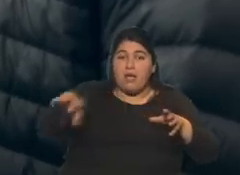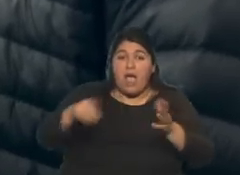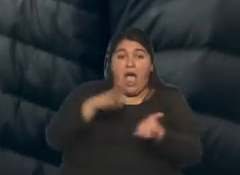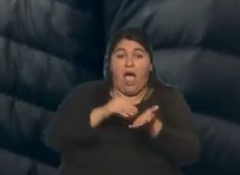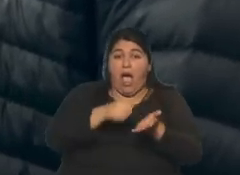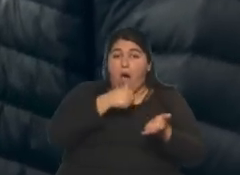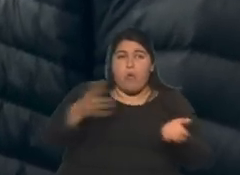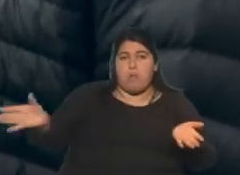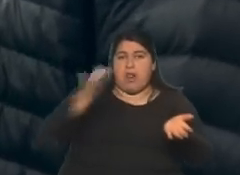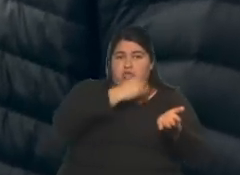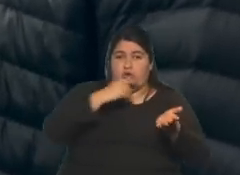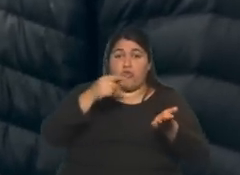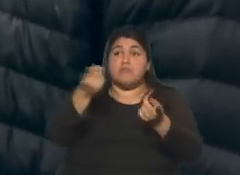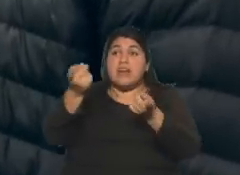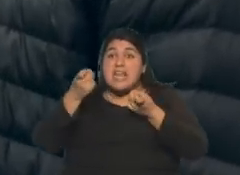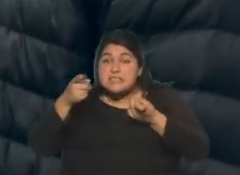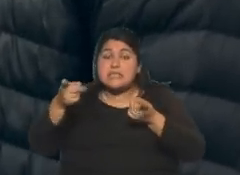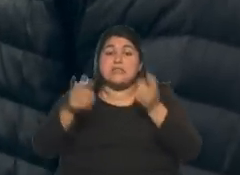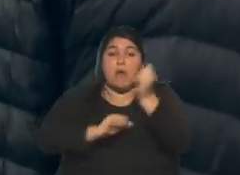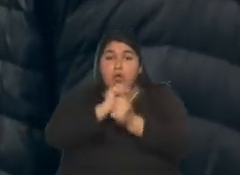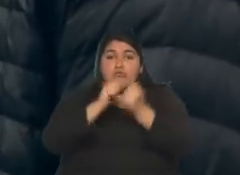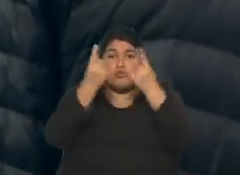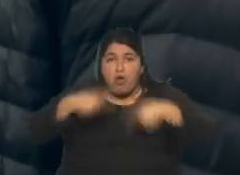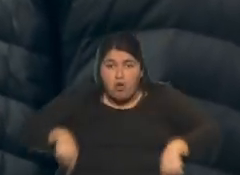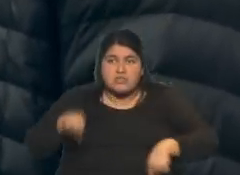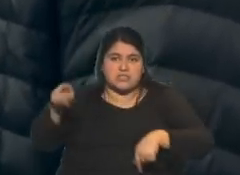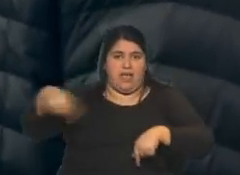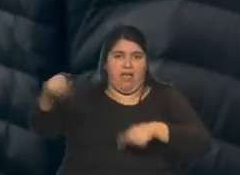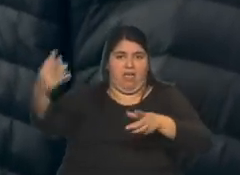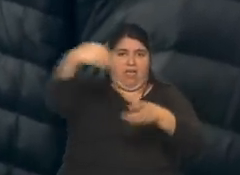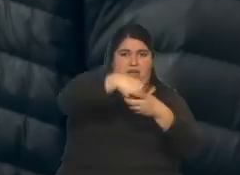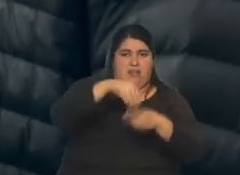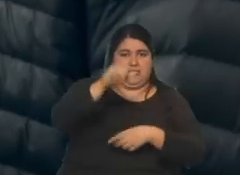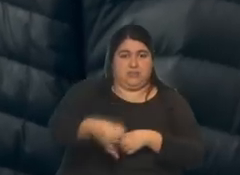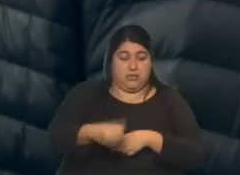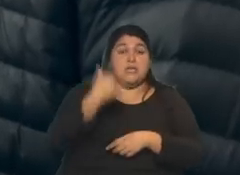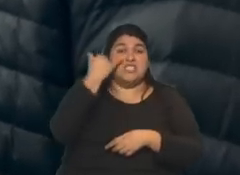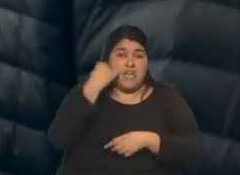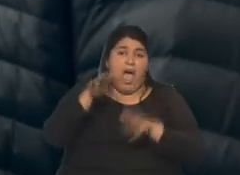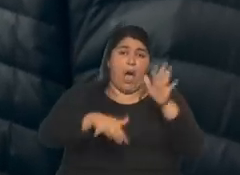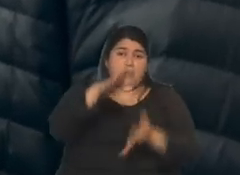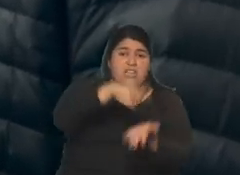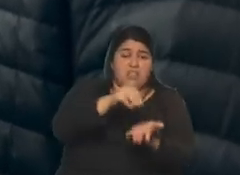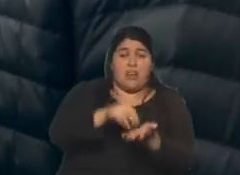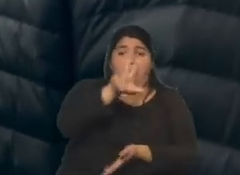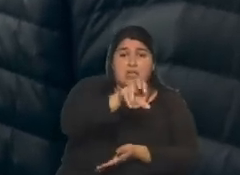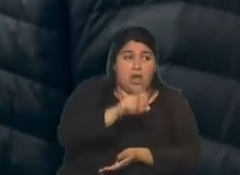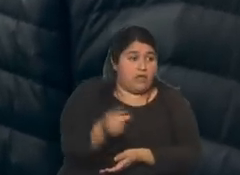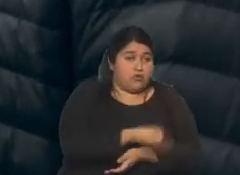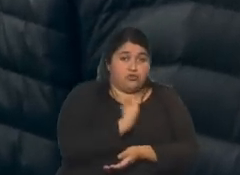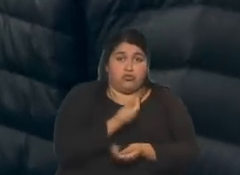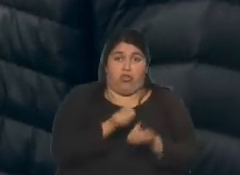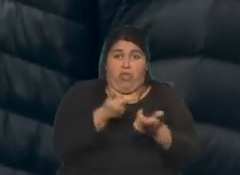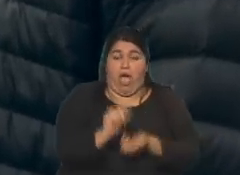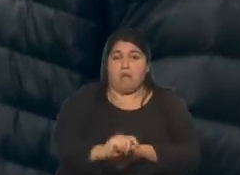agua por parte de aquellos que la necesitan para producir alimento, porque ya lo están haciendo en tierras alquiladas o porque necesitamos aumentar y generar